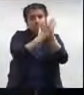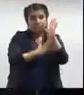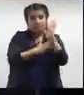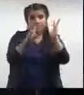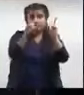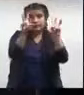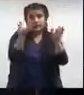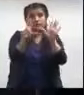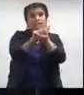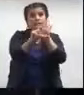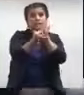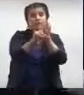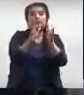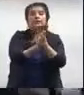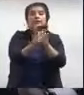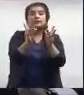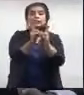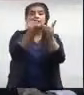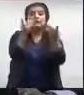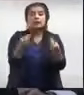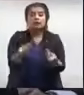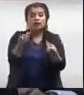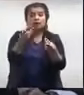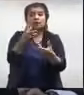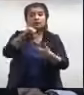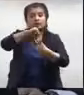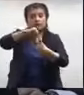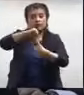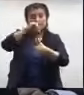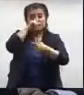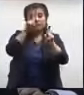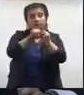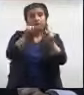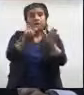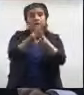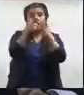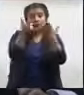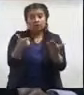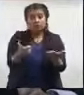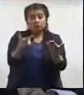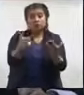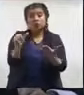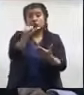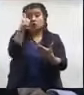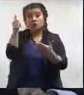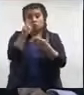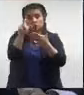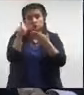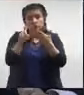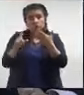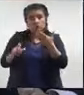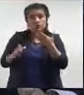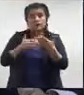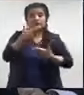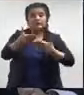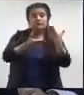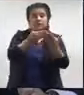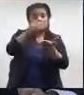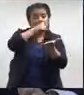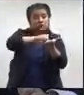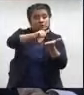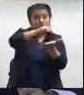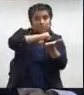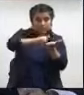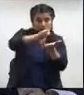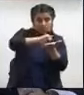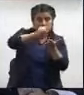legal del Diario de Centroamérica, así como de libros, suplementos y otros productos y servicios editoriales e